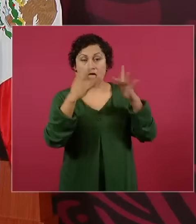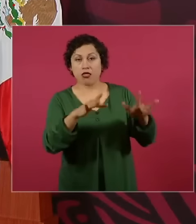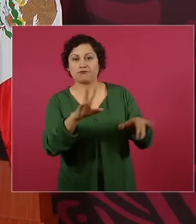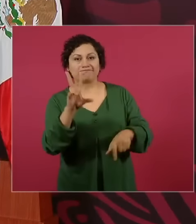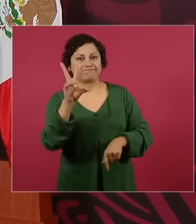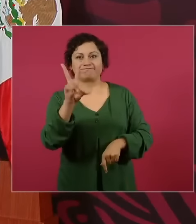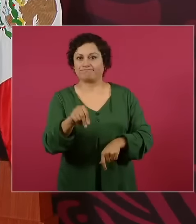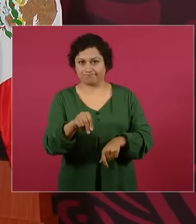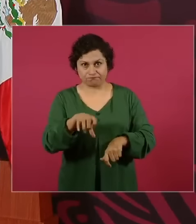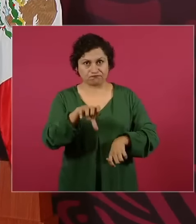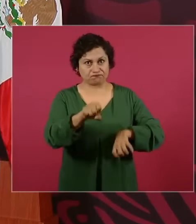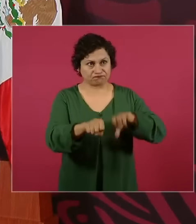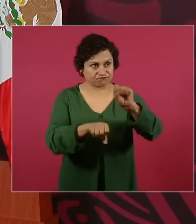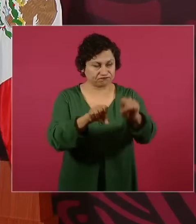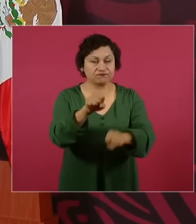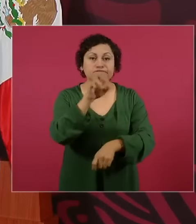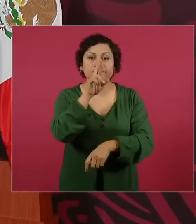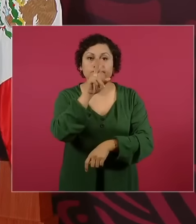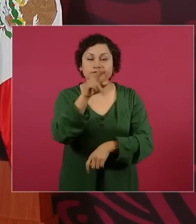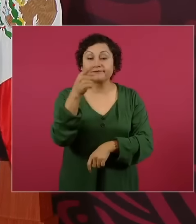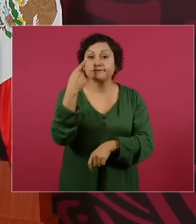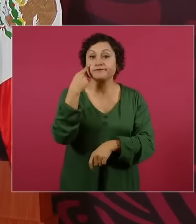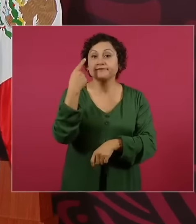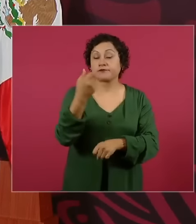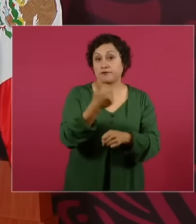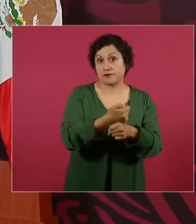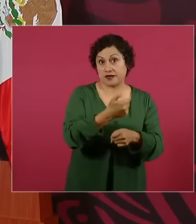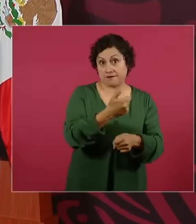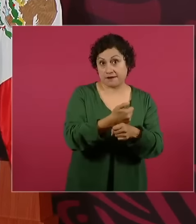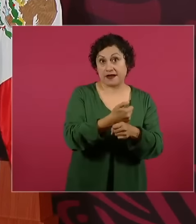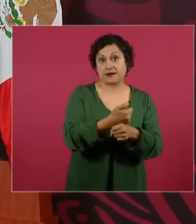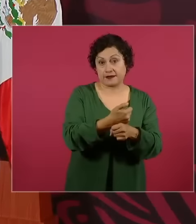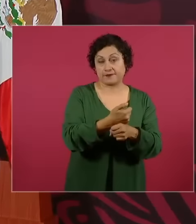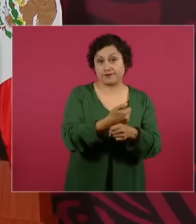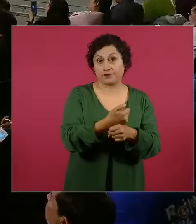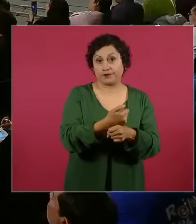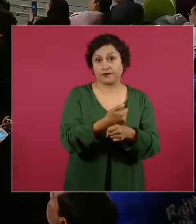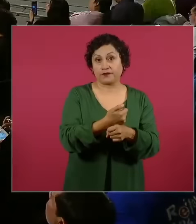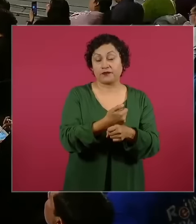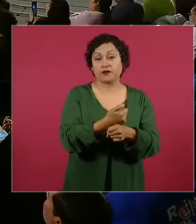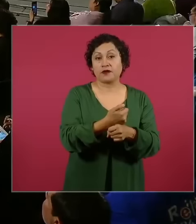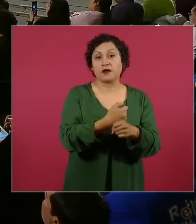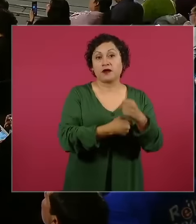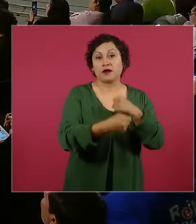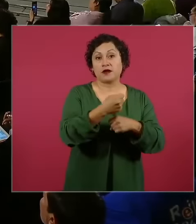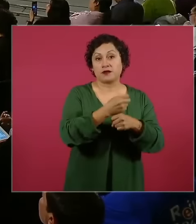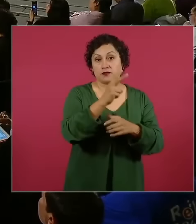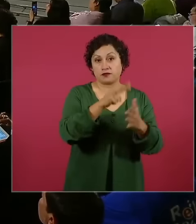En primaria, de 0.5 del ciclo 2,